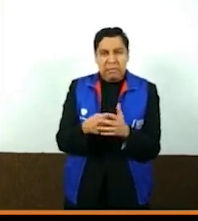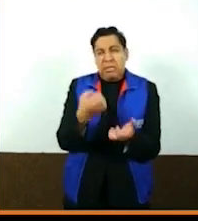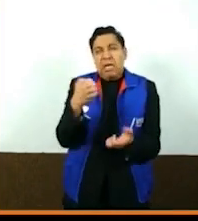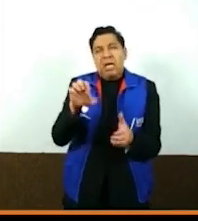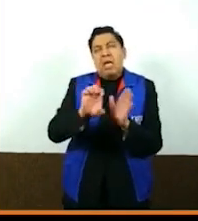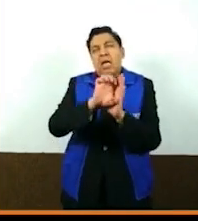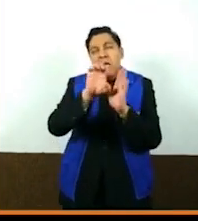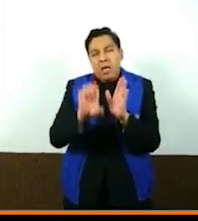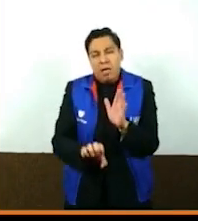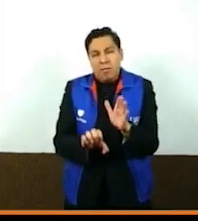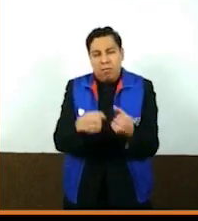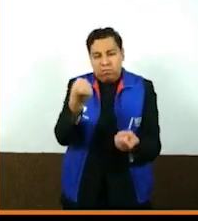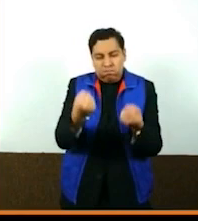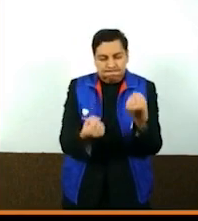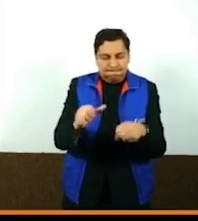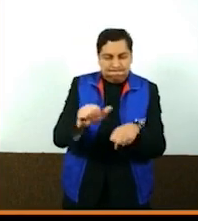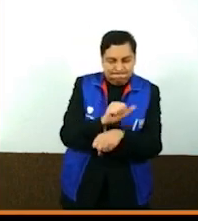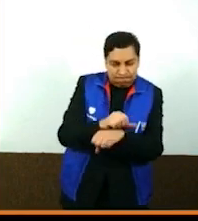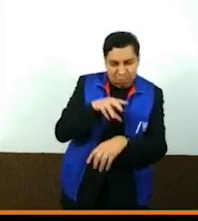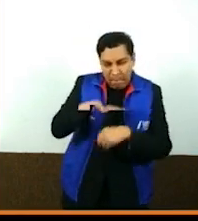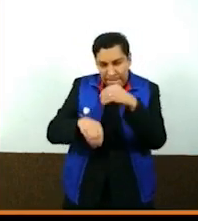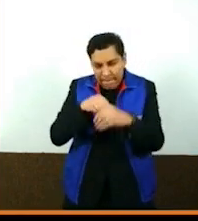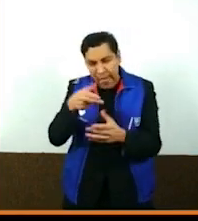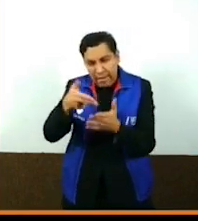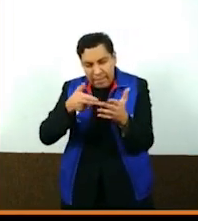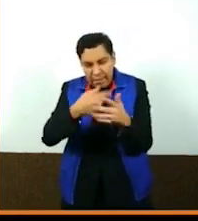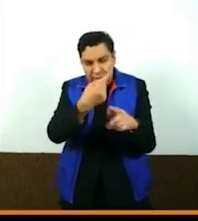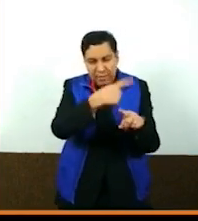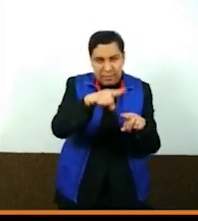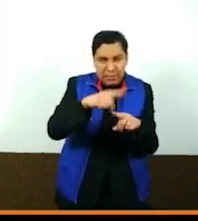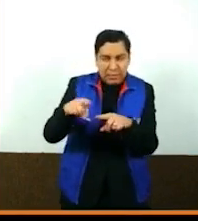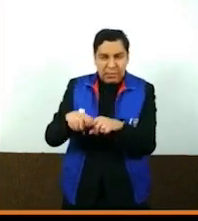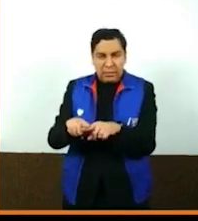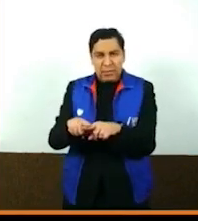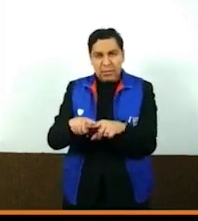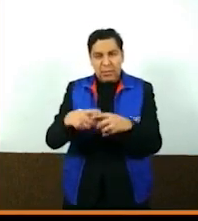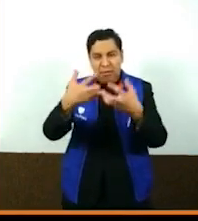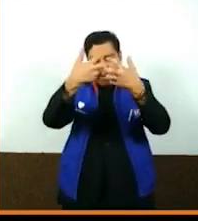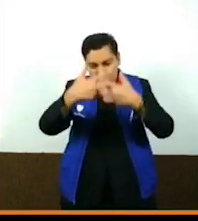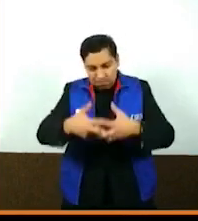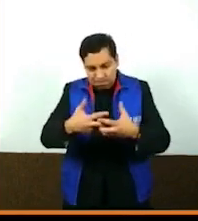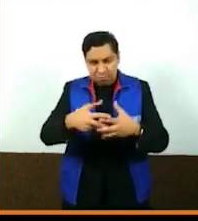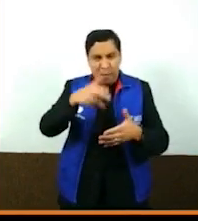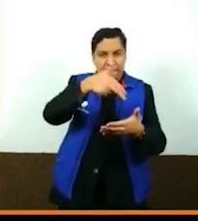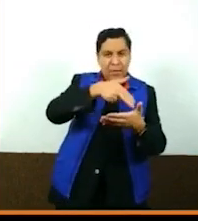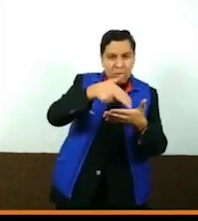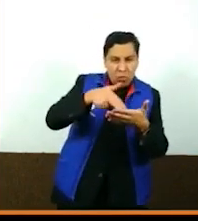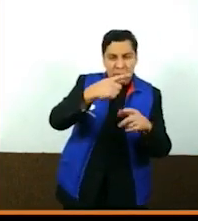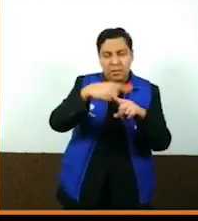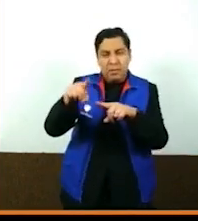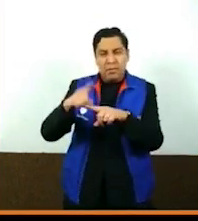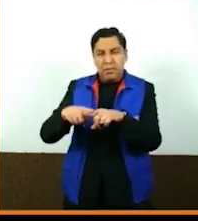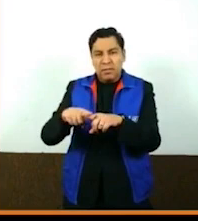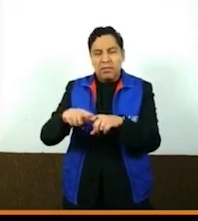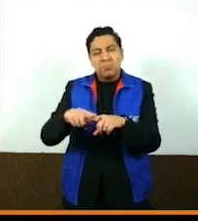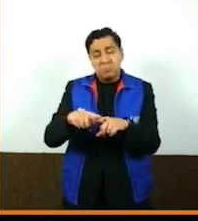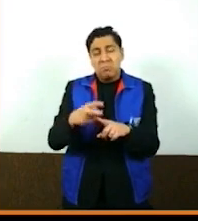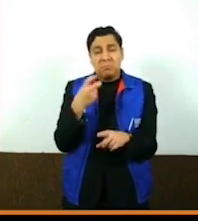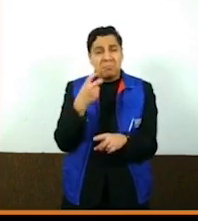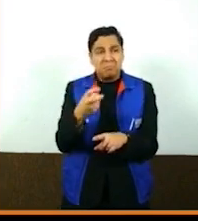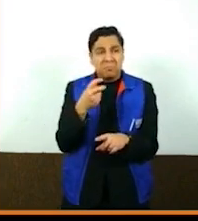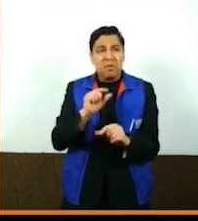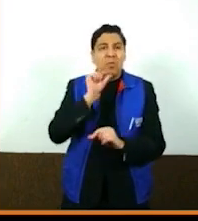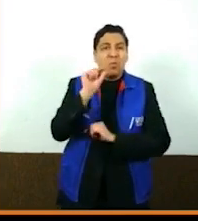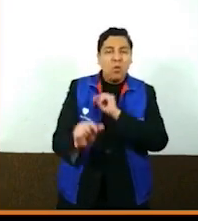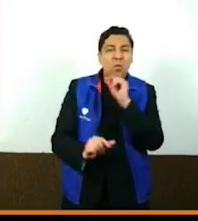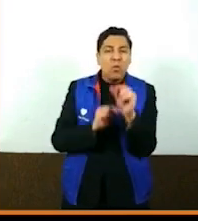mecatrónica, mecatrónica automotriz, mecánica de herramientas, mecánica de carrocería y pintura, o simplemente mecánica. Y hay